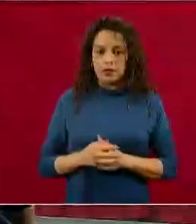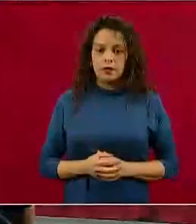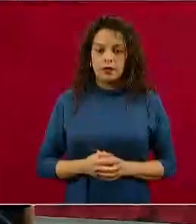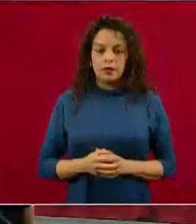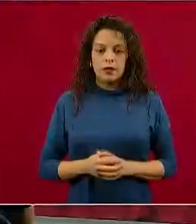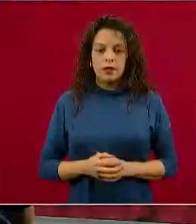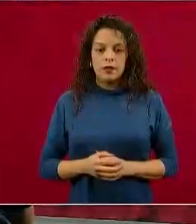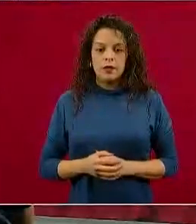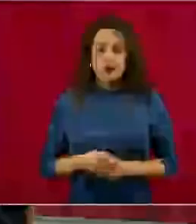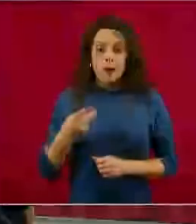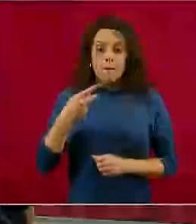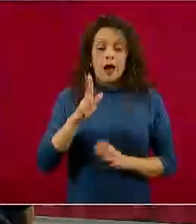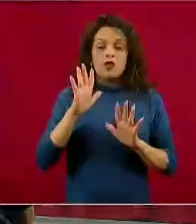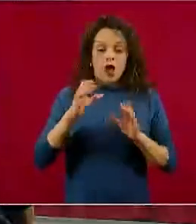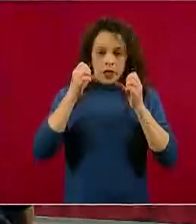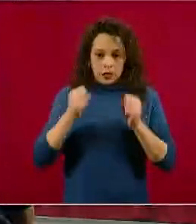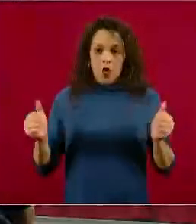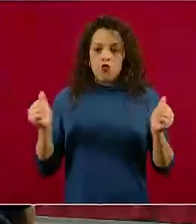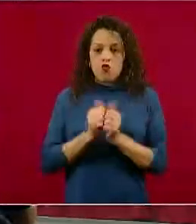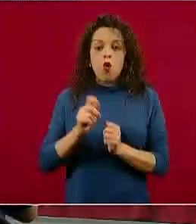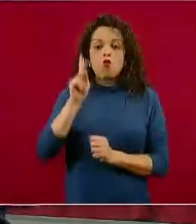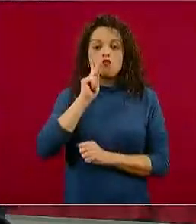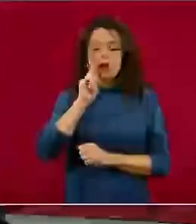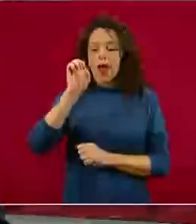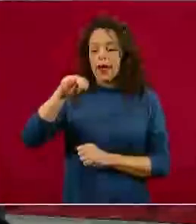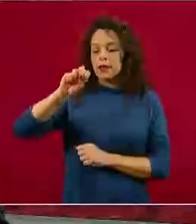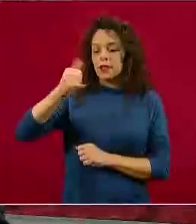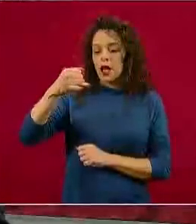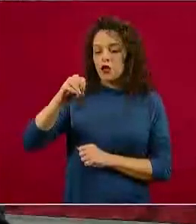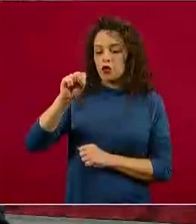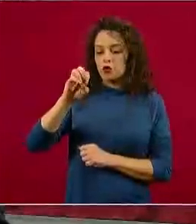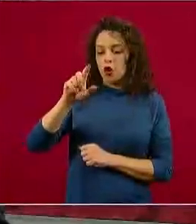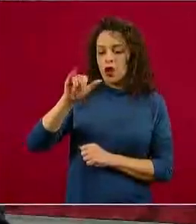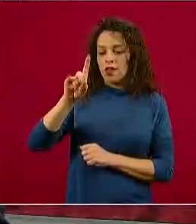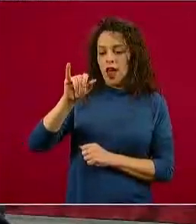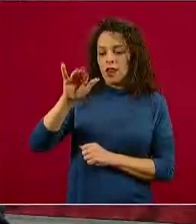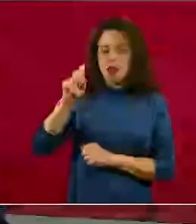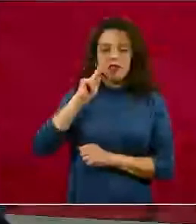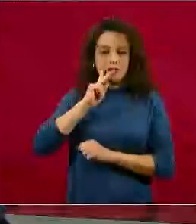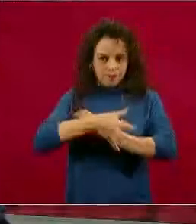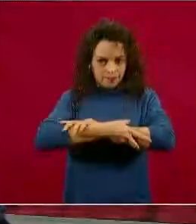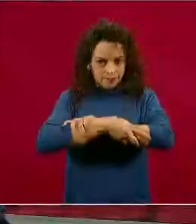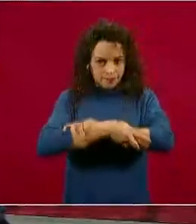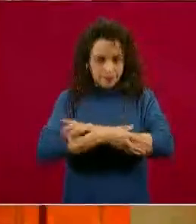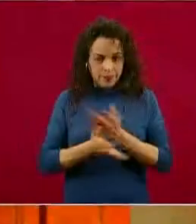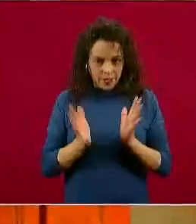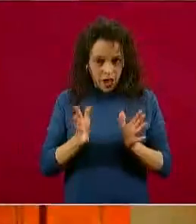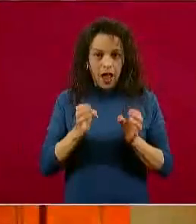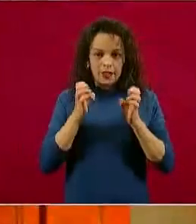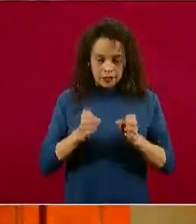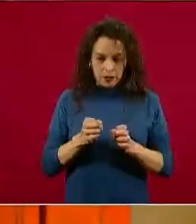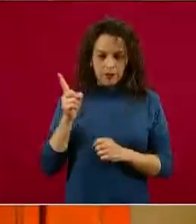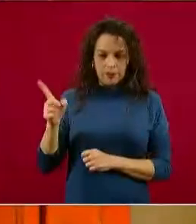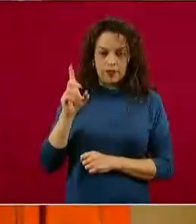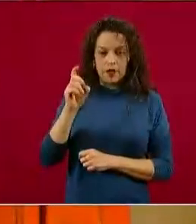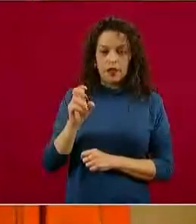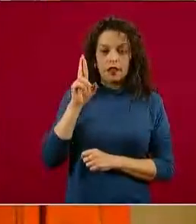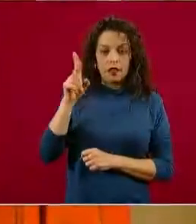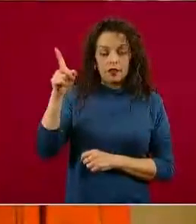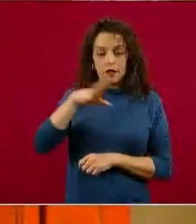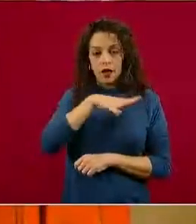del ensayo Solidaridad que condujo la Organización Mundial de la Salud. El doctor Tedros Ghebreyesus, director general de la